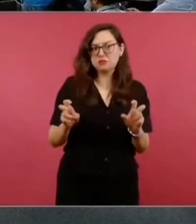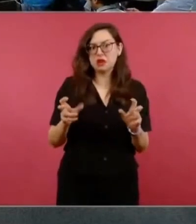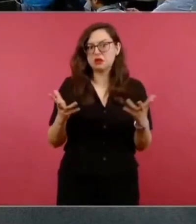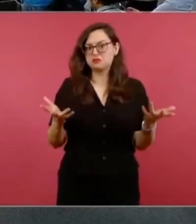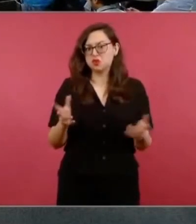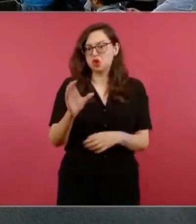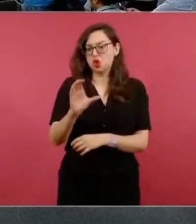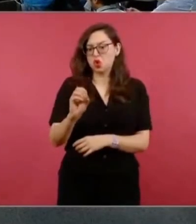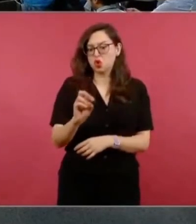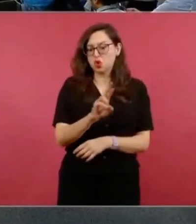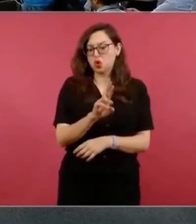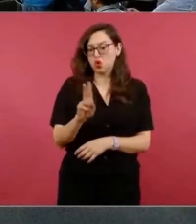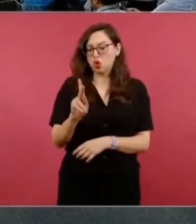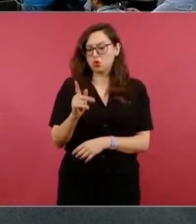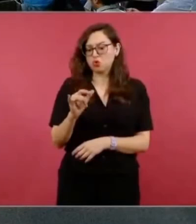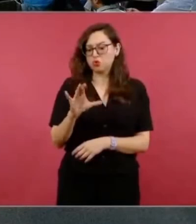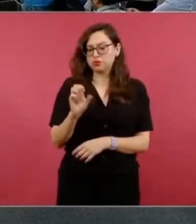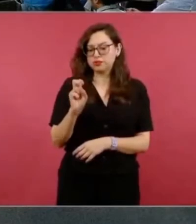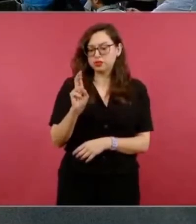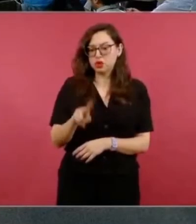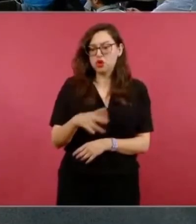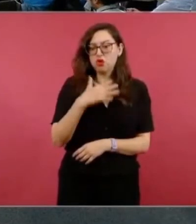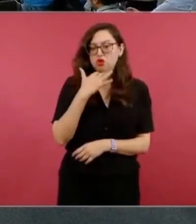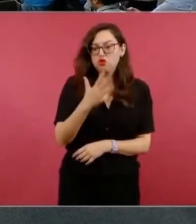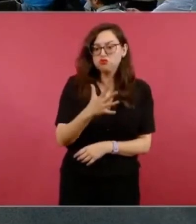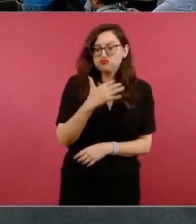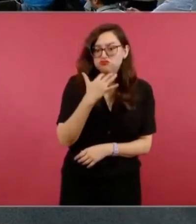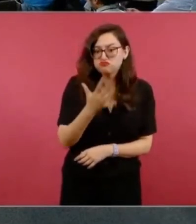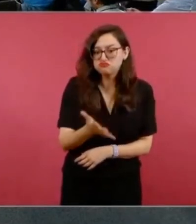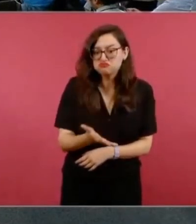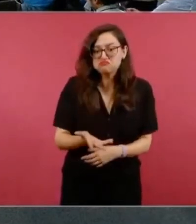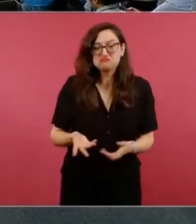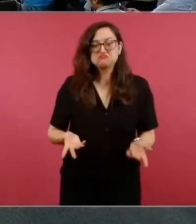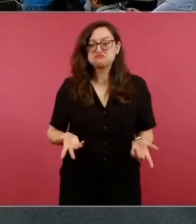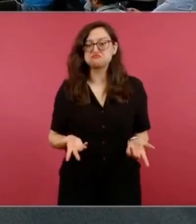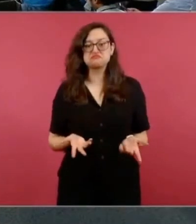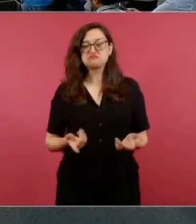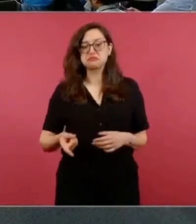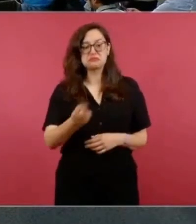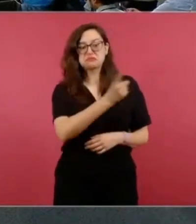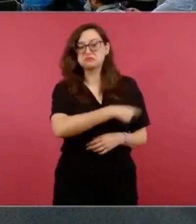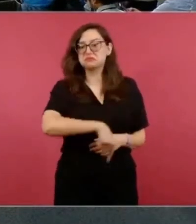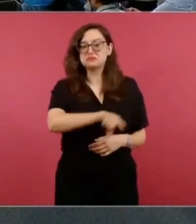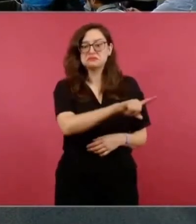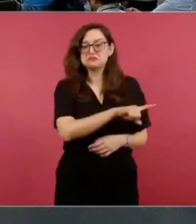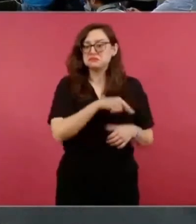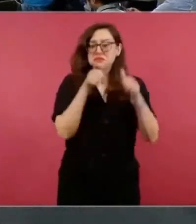la palabra corrupción, ni siquiera se mencionaba.